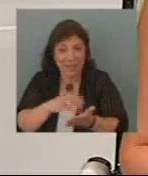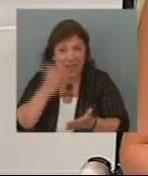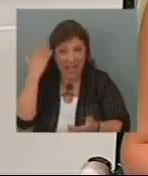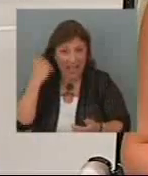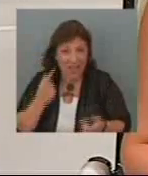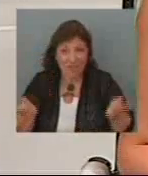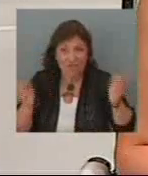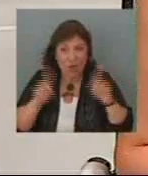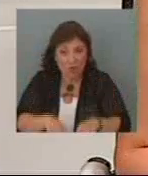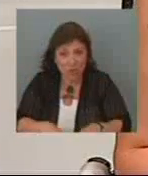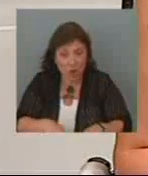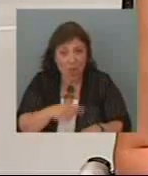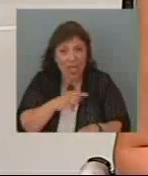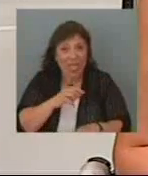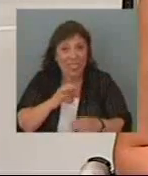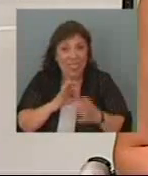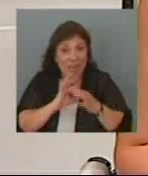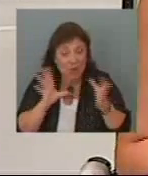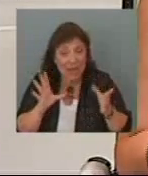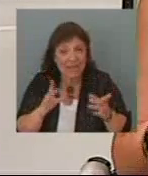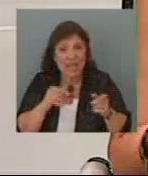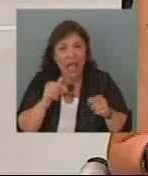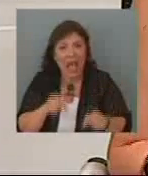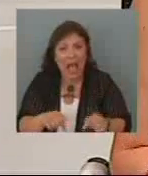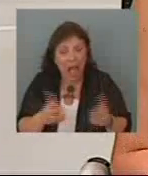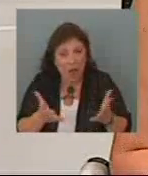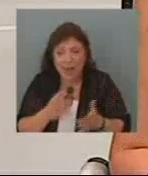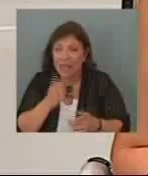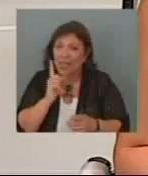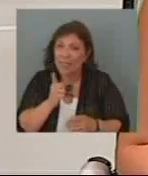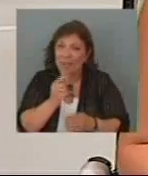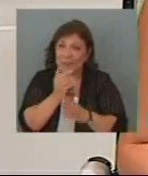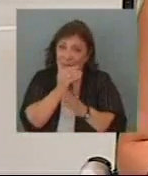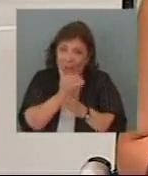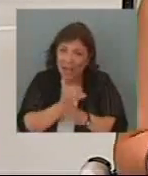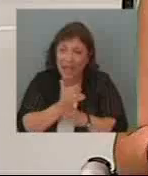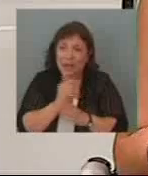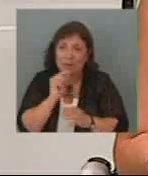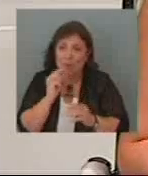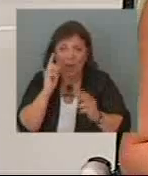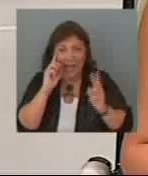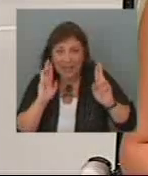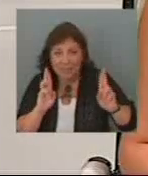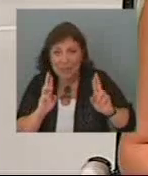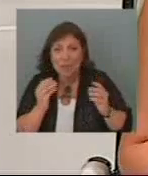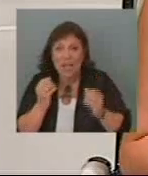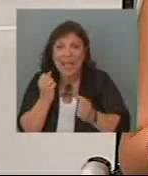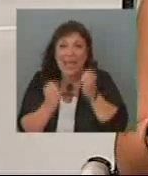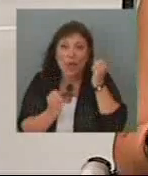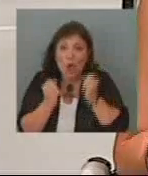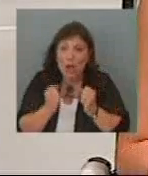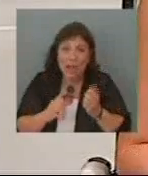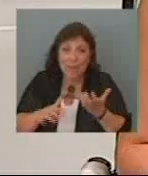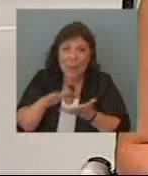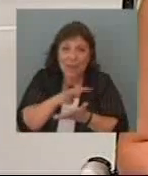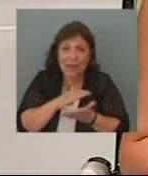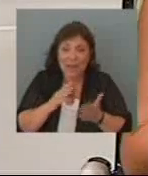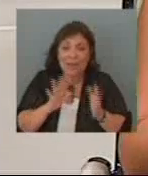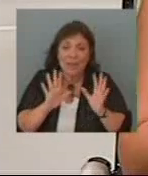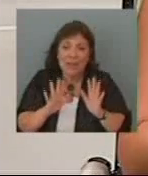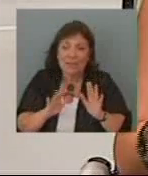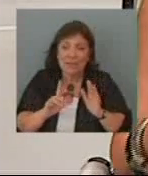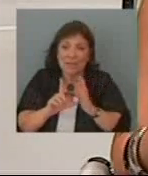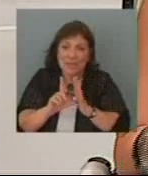de la democracia. Pero en ese sentido yo creo que Bachelet va a tener que rebajar un poquito las expectativas, porque la economía chilena está ralentizándose un